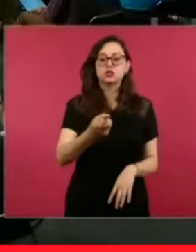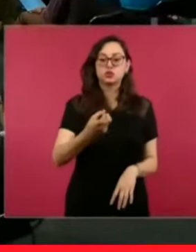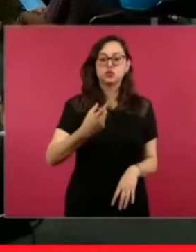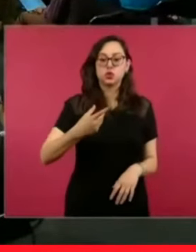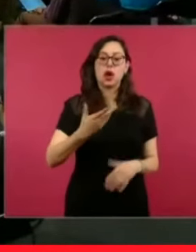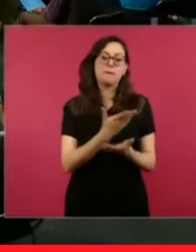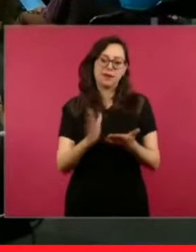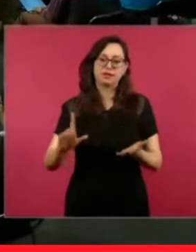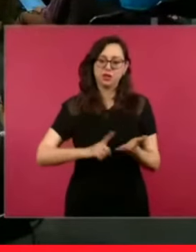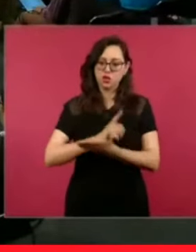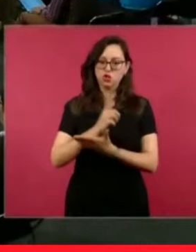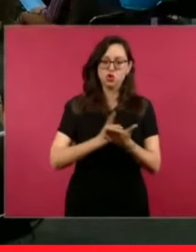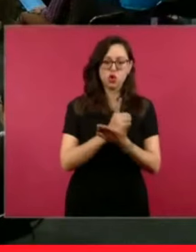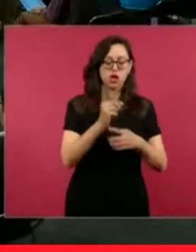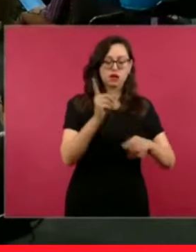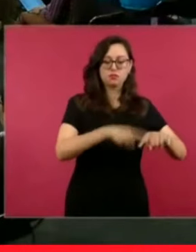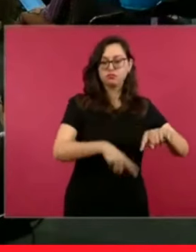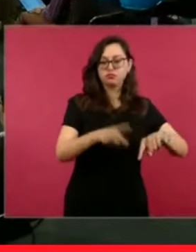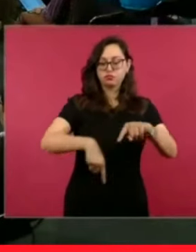de